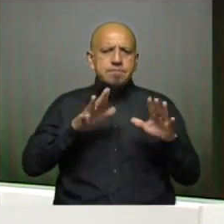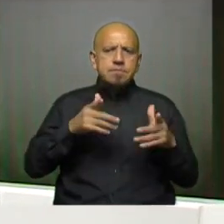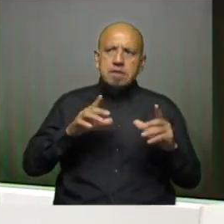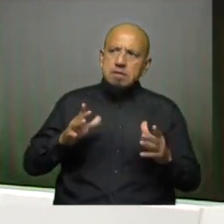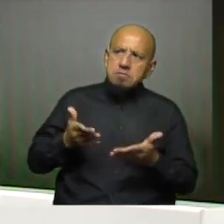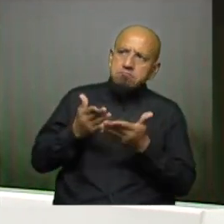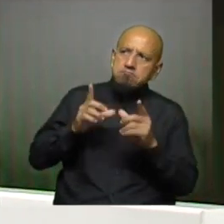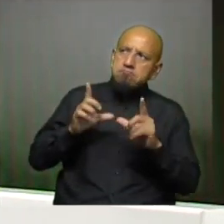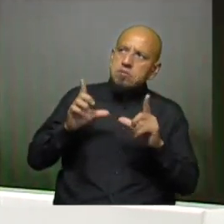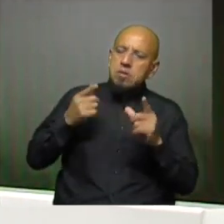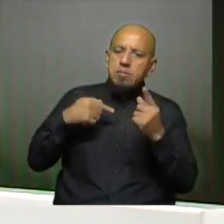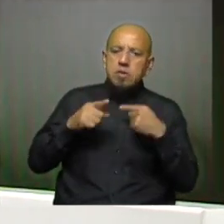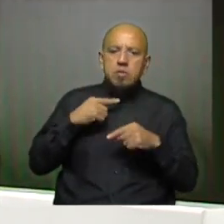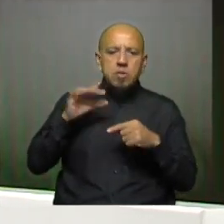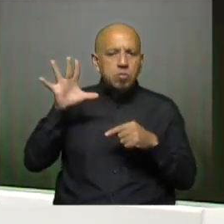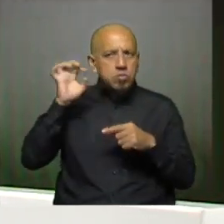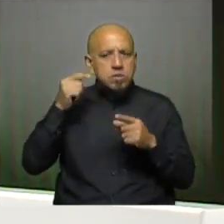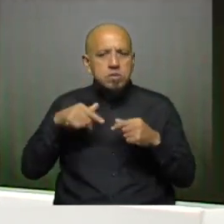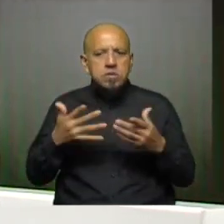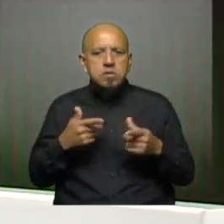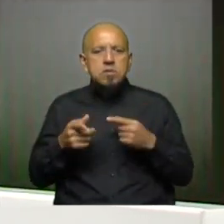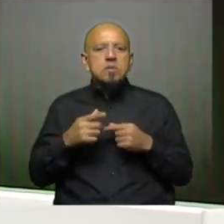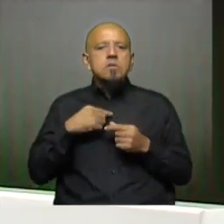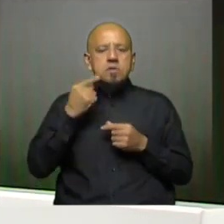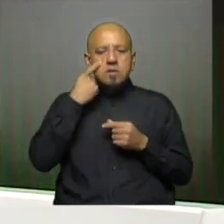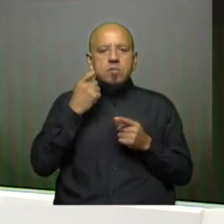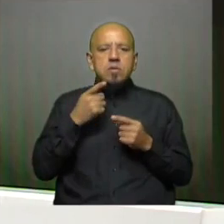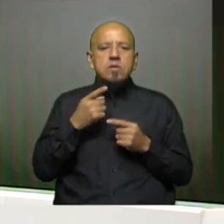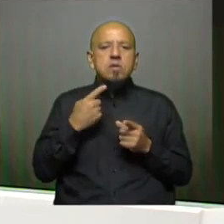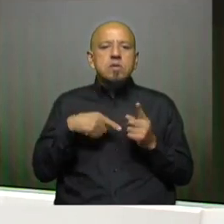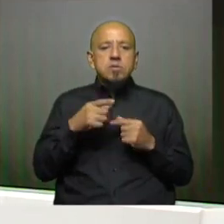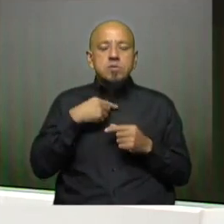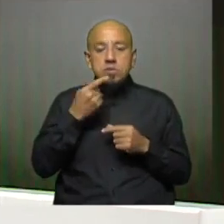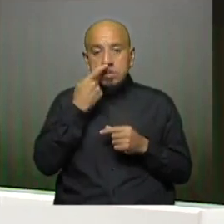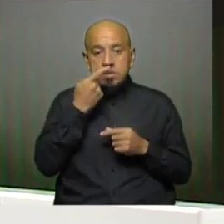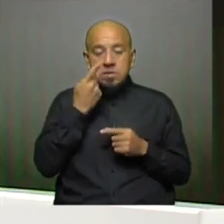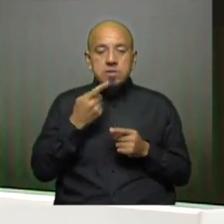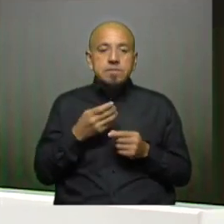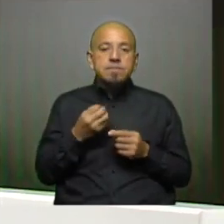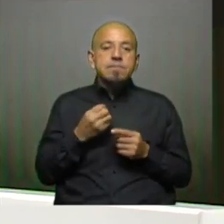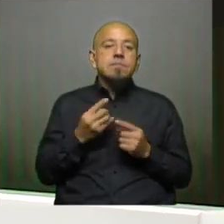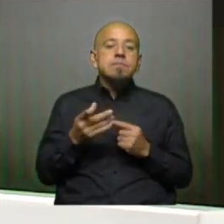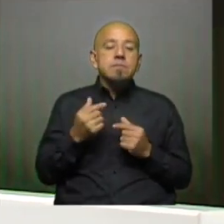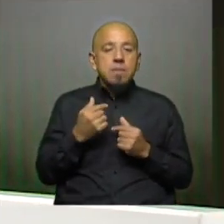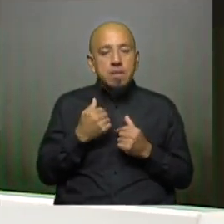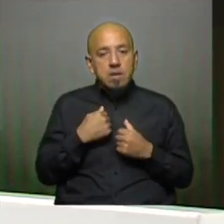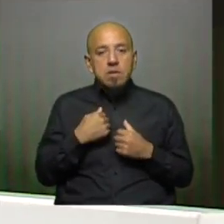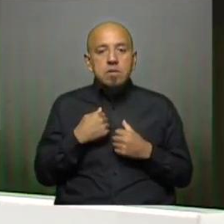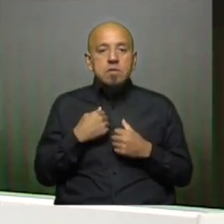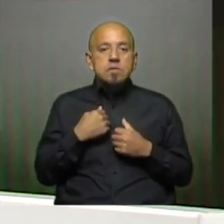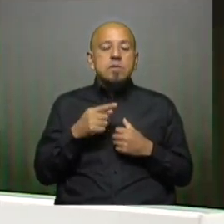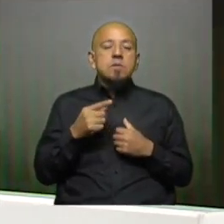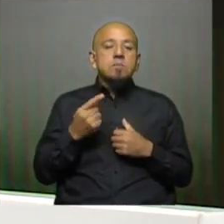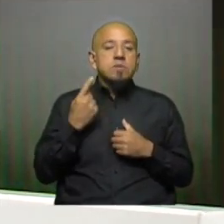espectáculo. Pero cuando la escuchás ahora, yo creo que resignificás un montón de esas cosas y eso me parece súper interesante. Para mí es un episodio